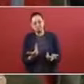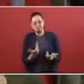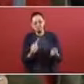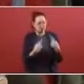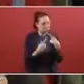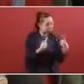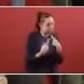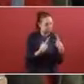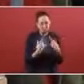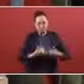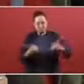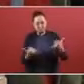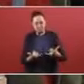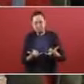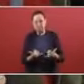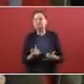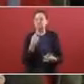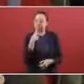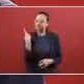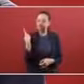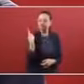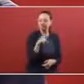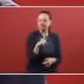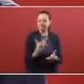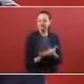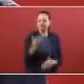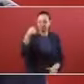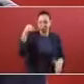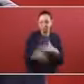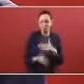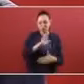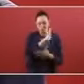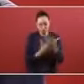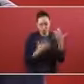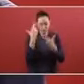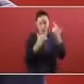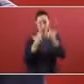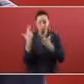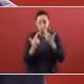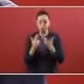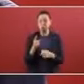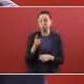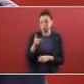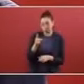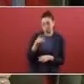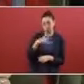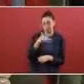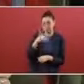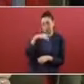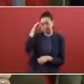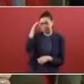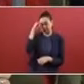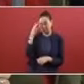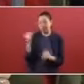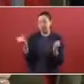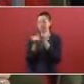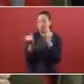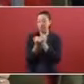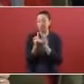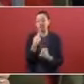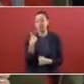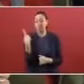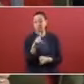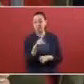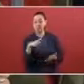en una renegociación una vez que se revisaran a profundidad estos contratos. ¿Usted no descarta la posibilidad de iniciar procedimientos legales